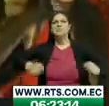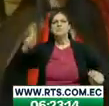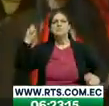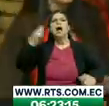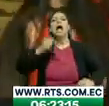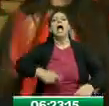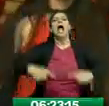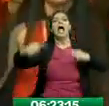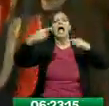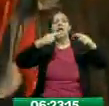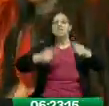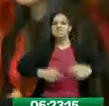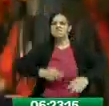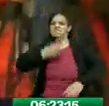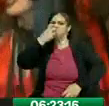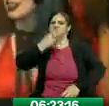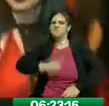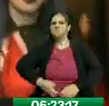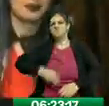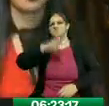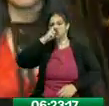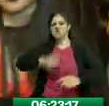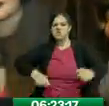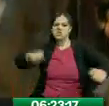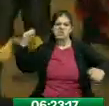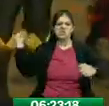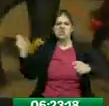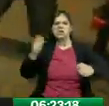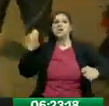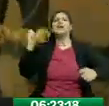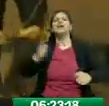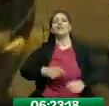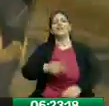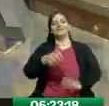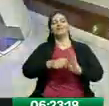Informó Mauricio Sánchez.